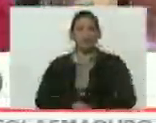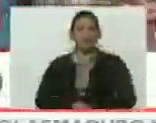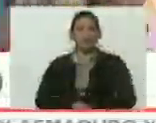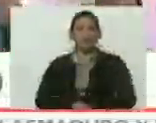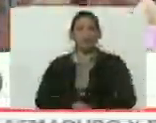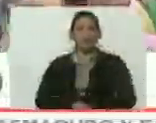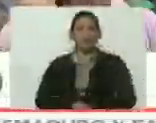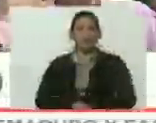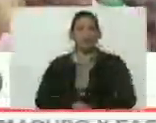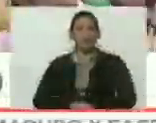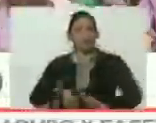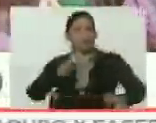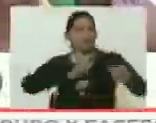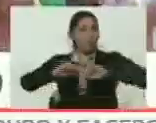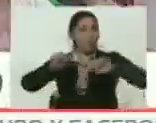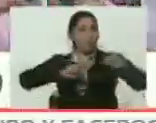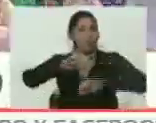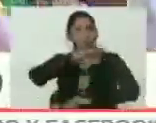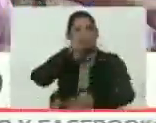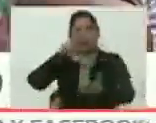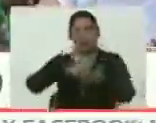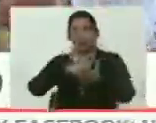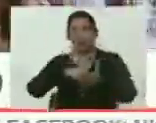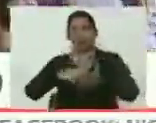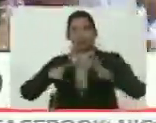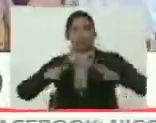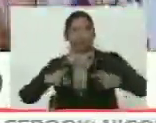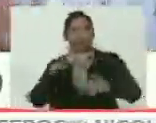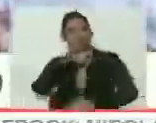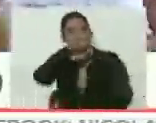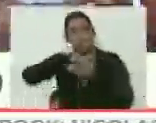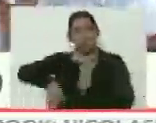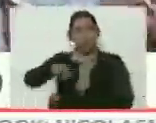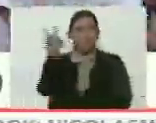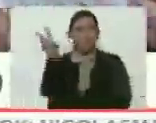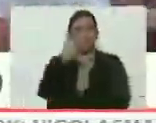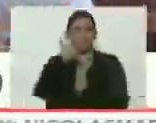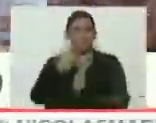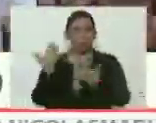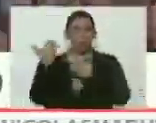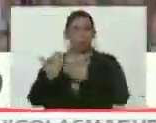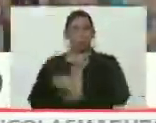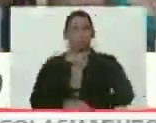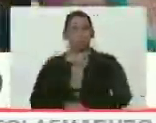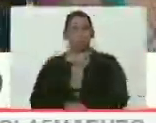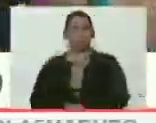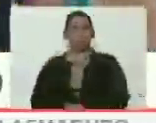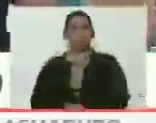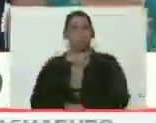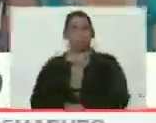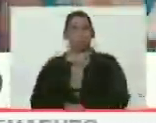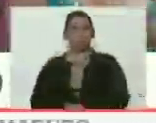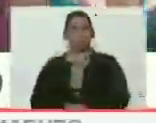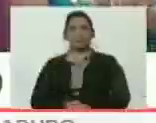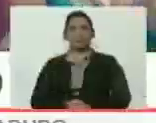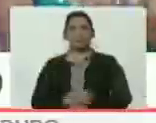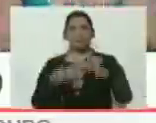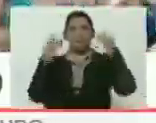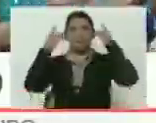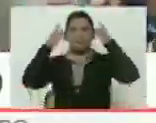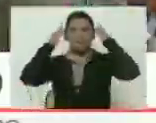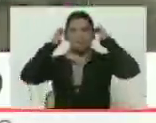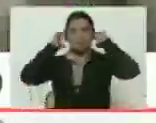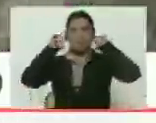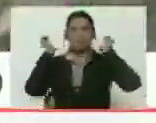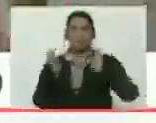El Movimiento Nacional de Recreadores y Recreadoras de Venezuela. Para el derecho